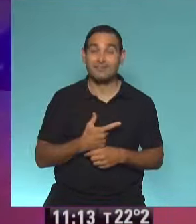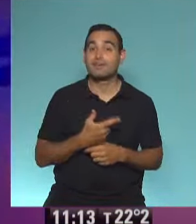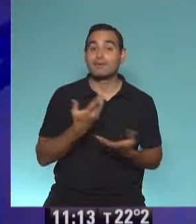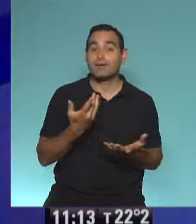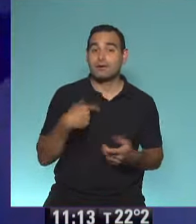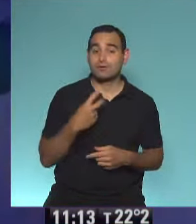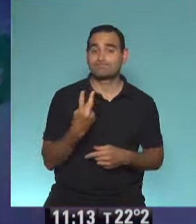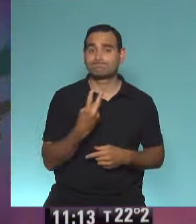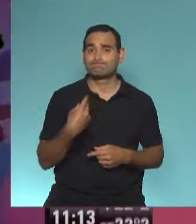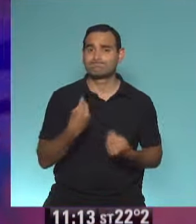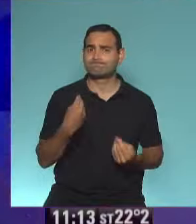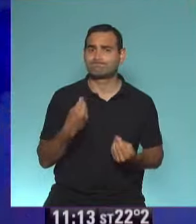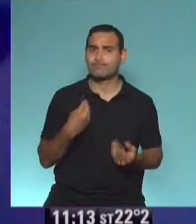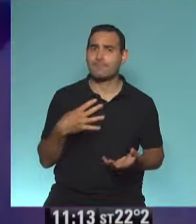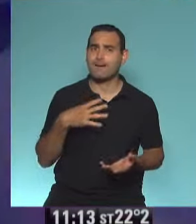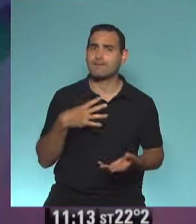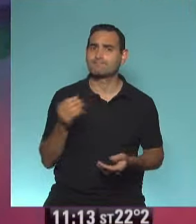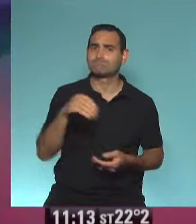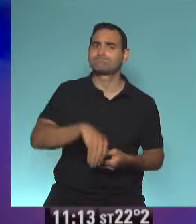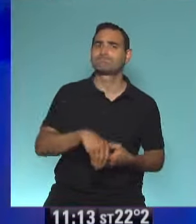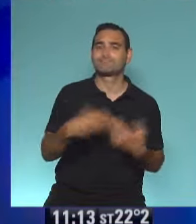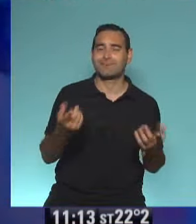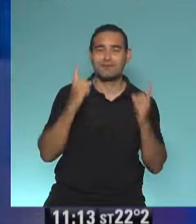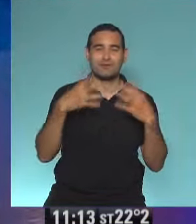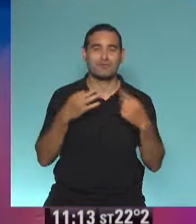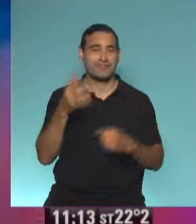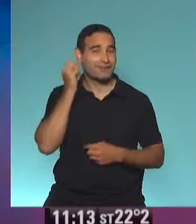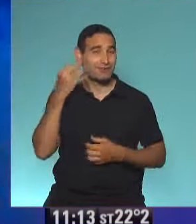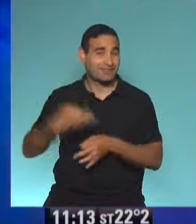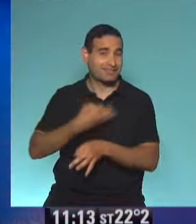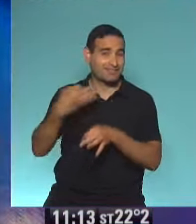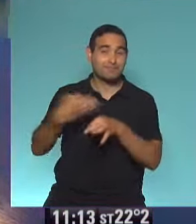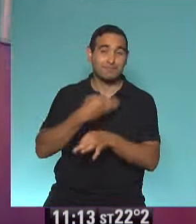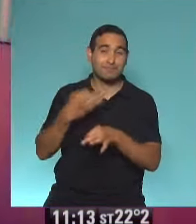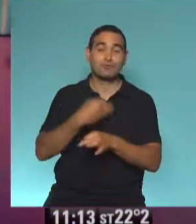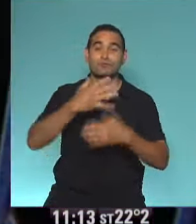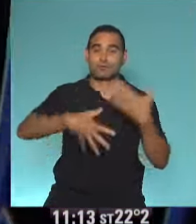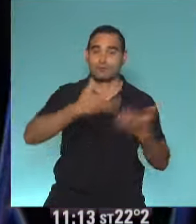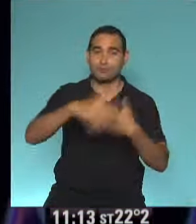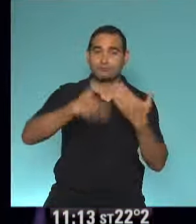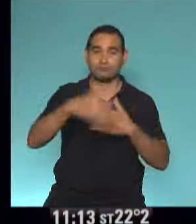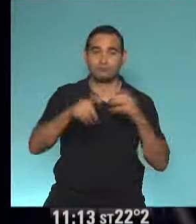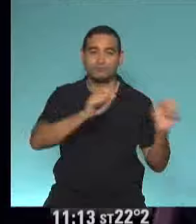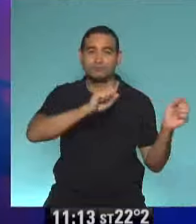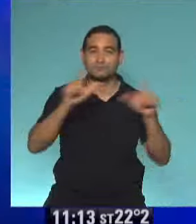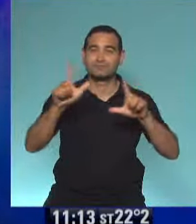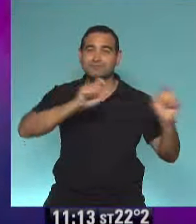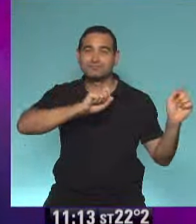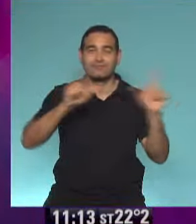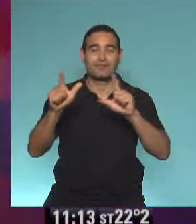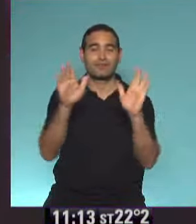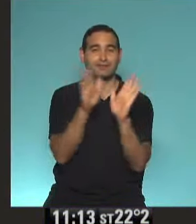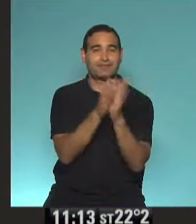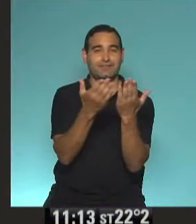Agustina. Pero nuestra clase está incompleta todavía sin la señora Julia que nos guía. Con juegos, con